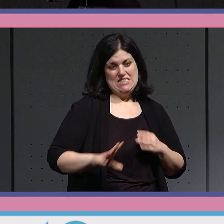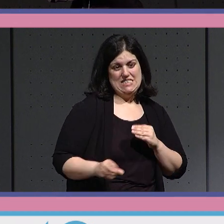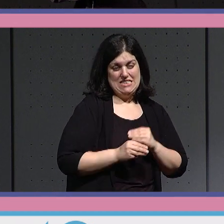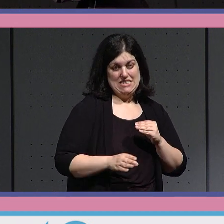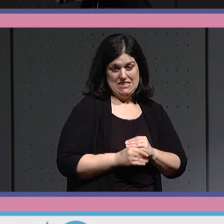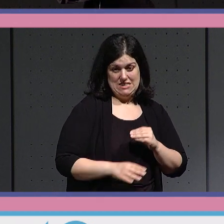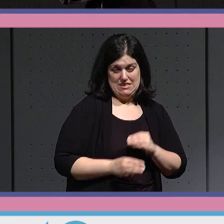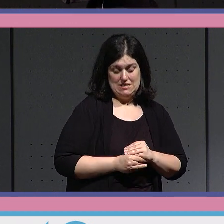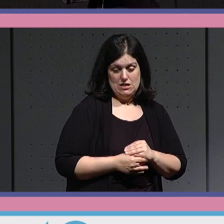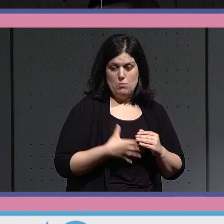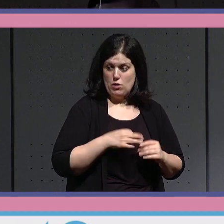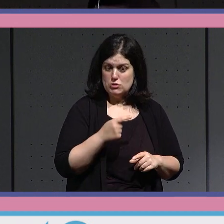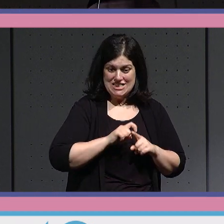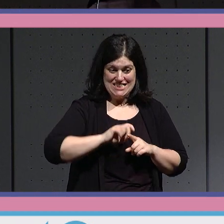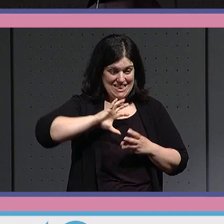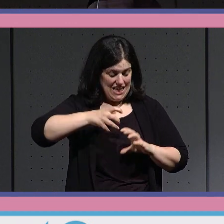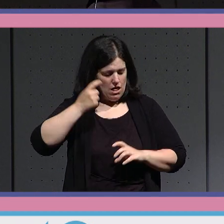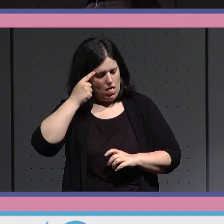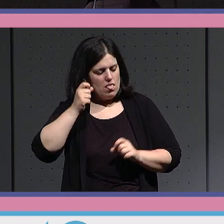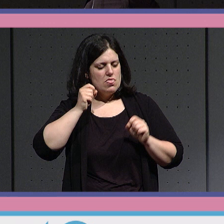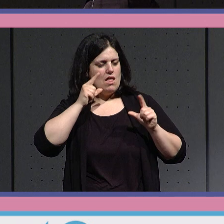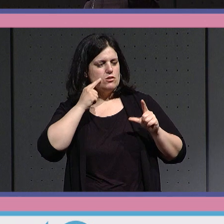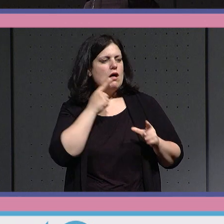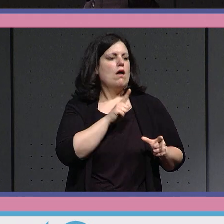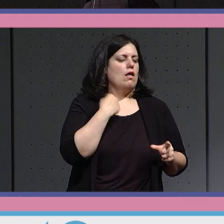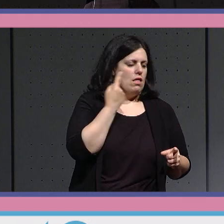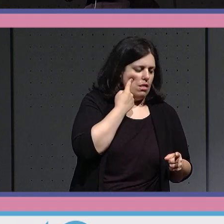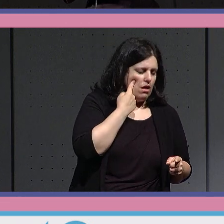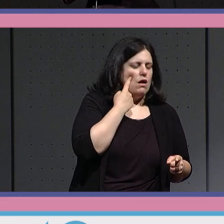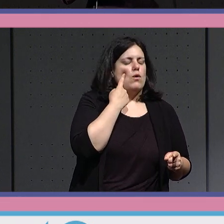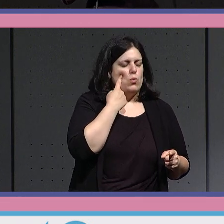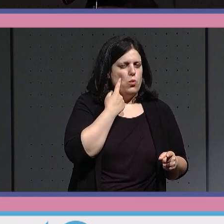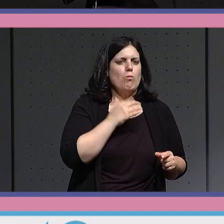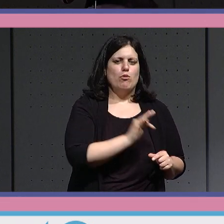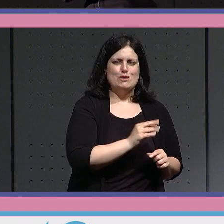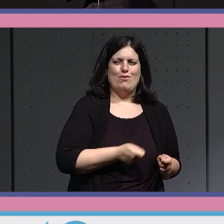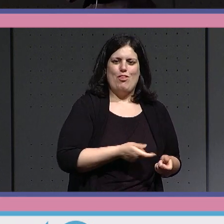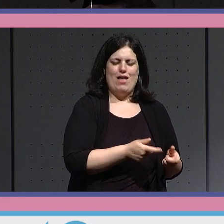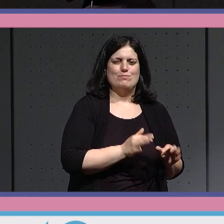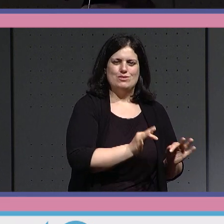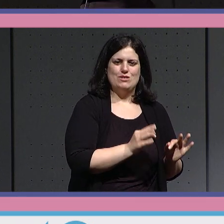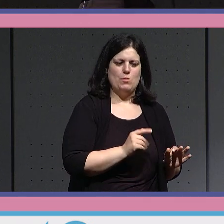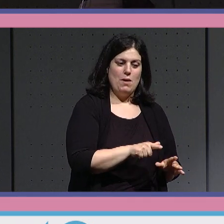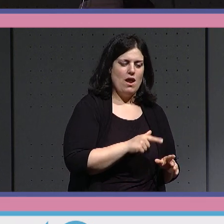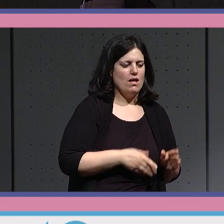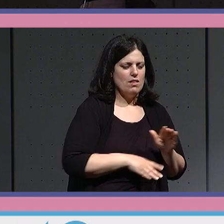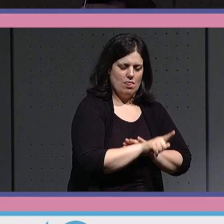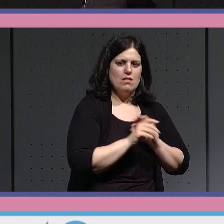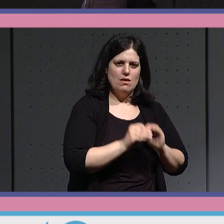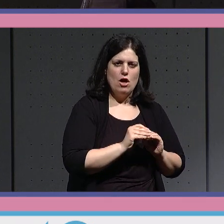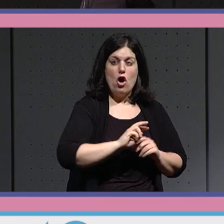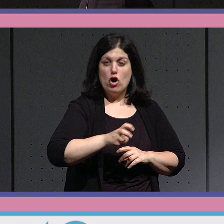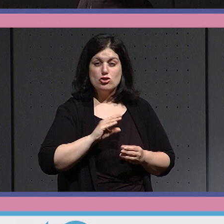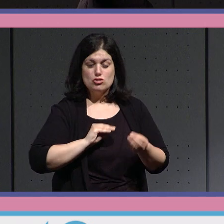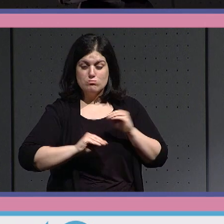capaces de diagnosticarlos, nos pueden suponer una ventaja y una mejora enorme en la calidad de vida de las personas. Otros no son tan fácilmente modificables